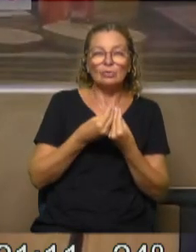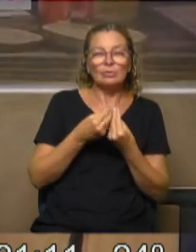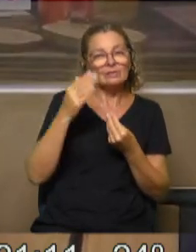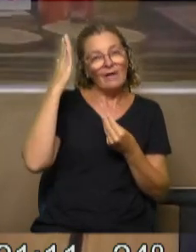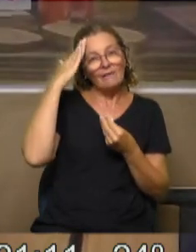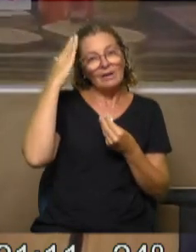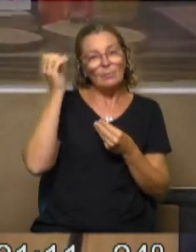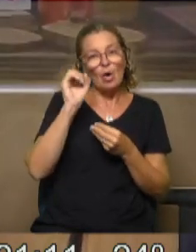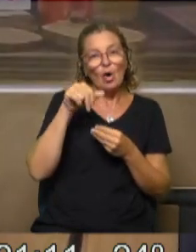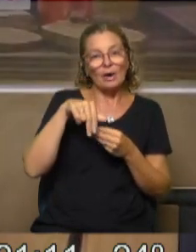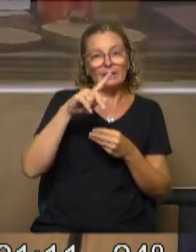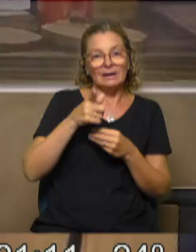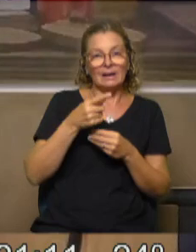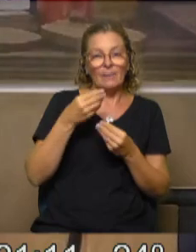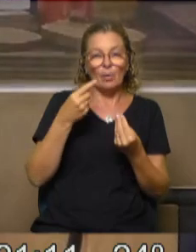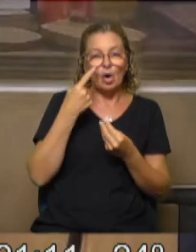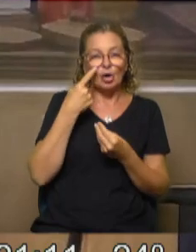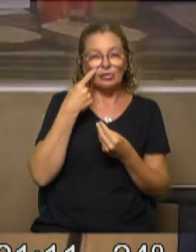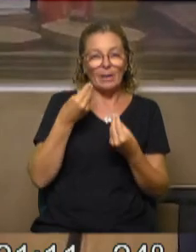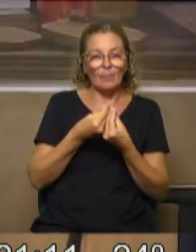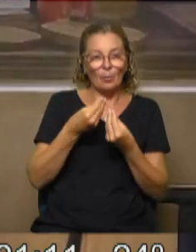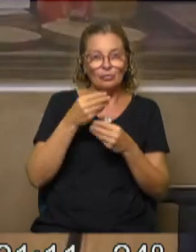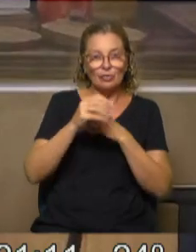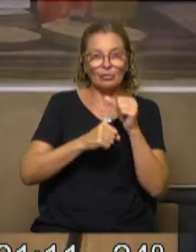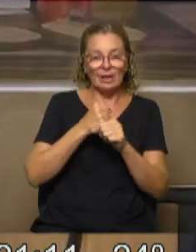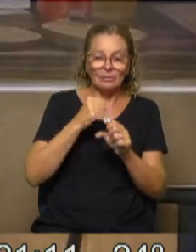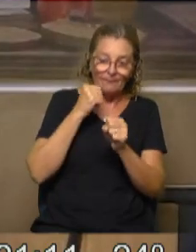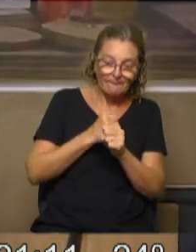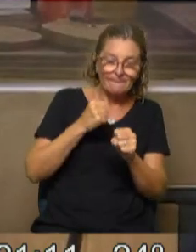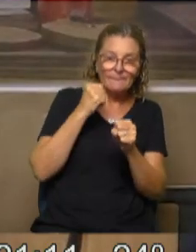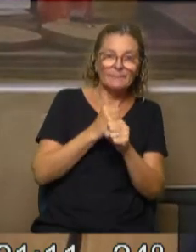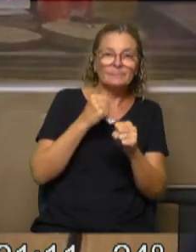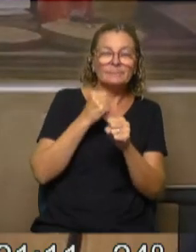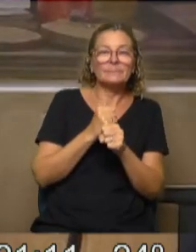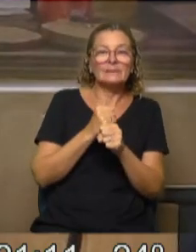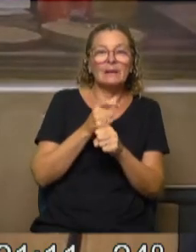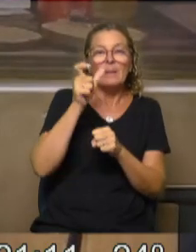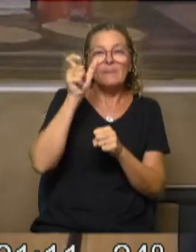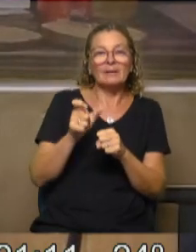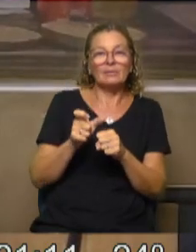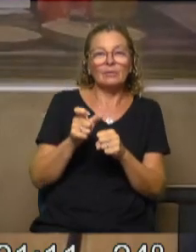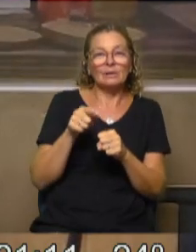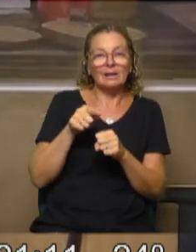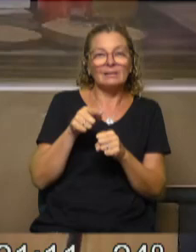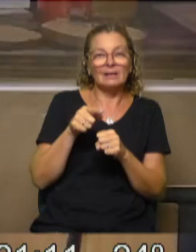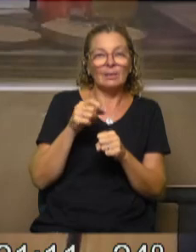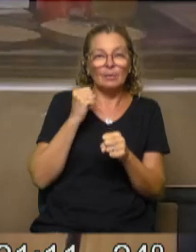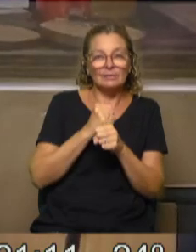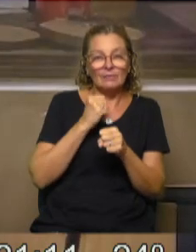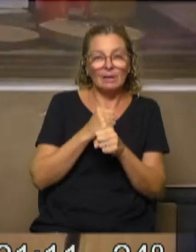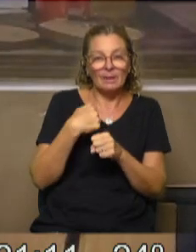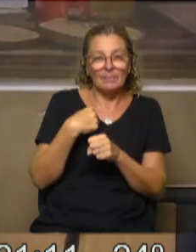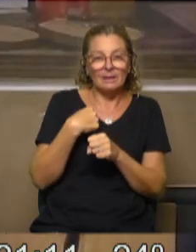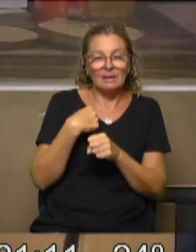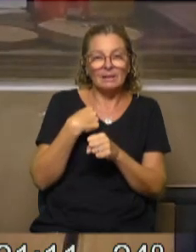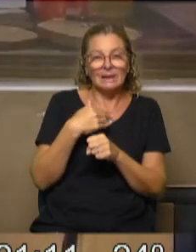una ONG muy conocida, que ya hace muchos años viene laburando, y si hay gente del bien, es aquella que labura, para mí, ¿no?